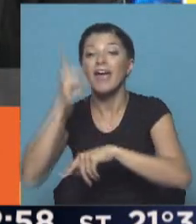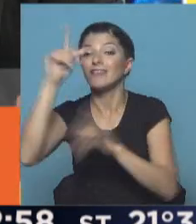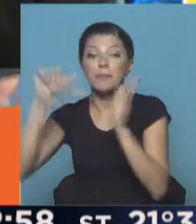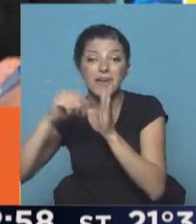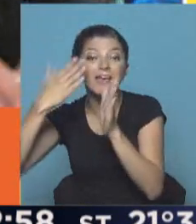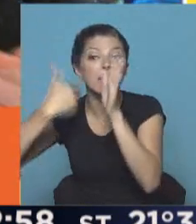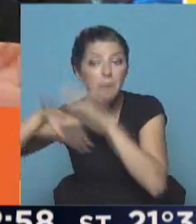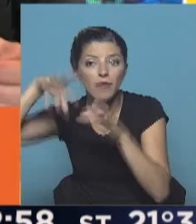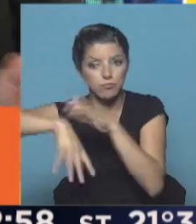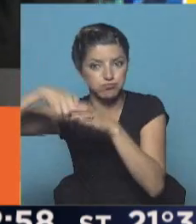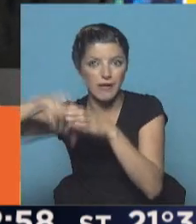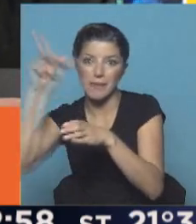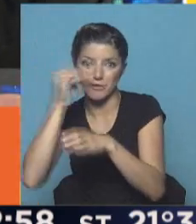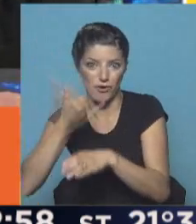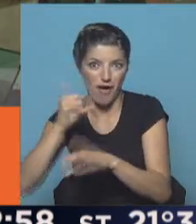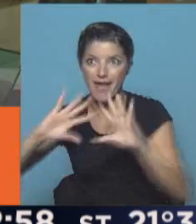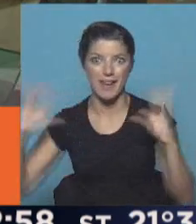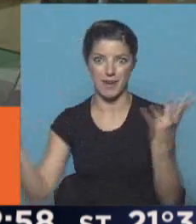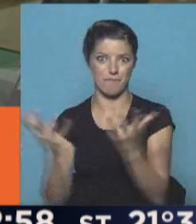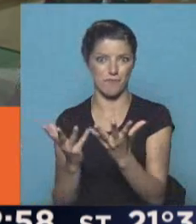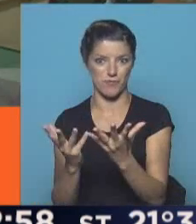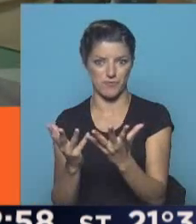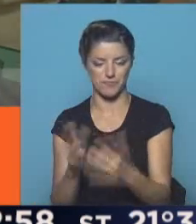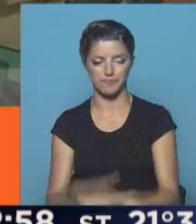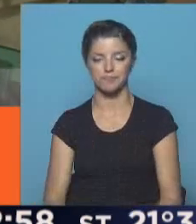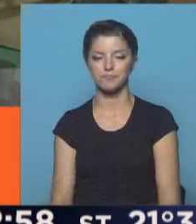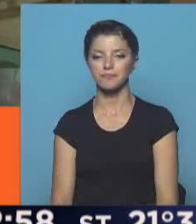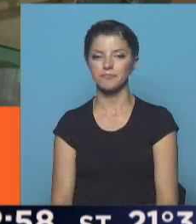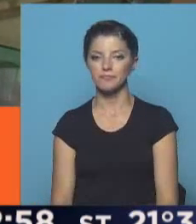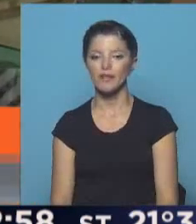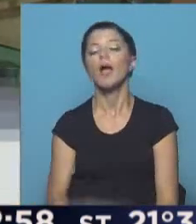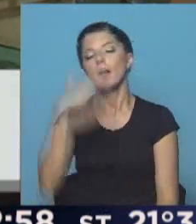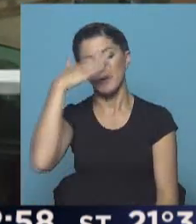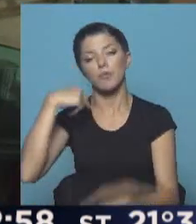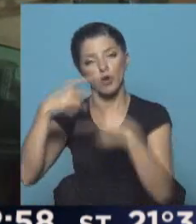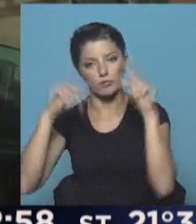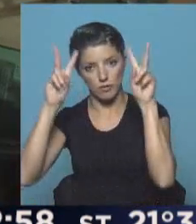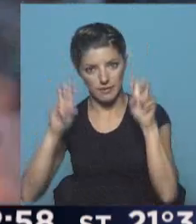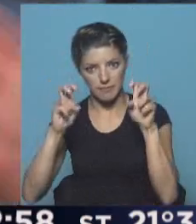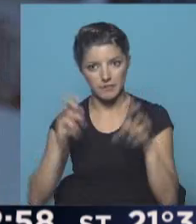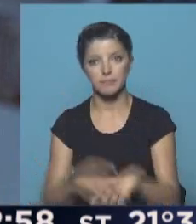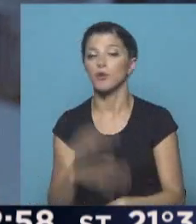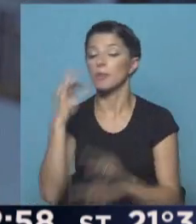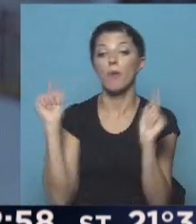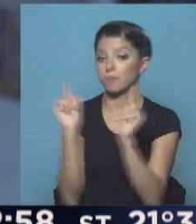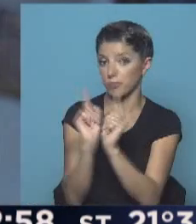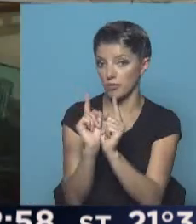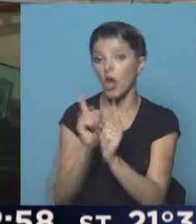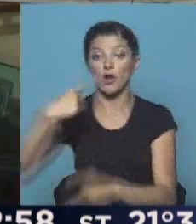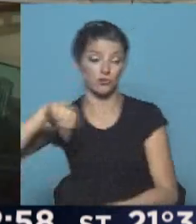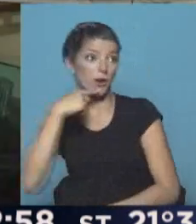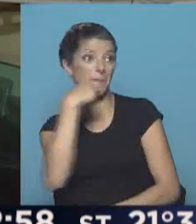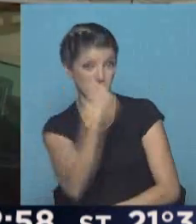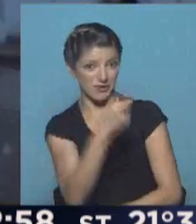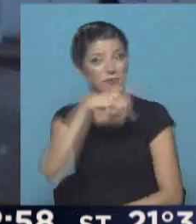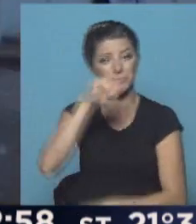petroleras del mundo, ¿no? Les voy a hacer una propuesta como para poder seguir hablando de este tema, pero tenemos que ser breves. Los que preguntamos, y te